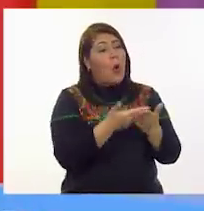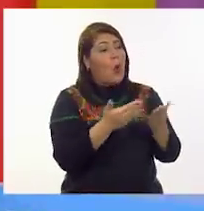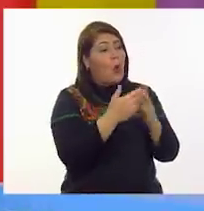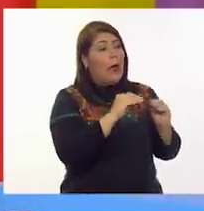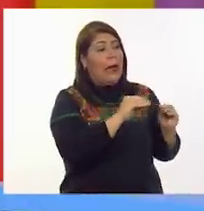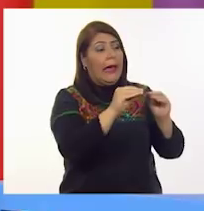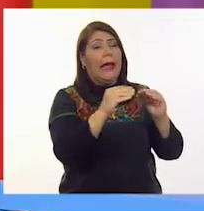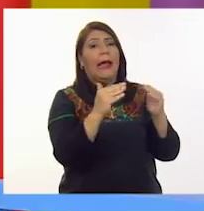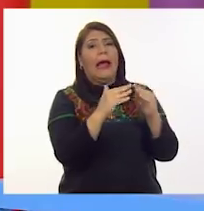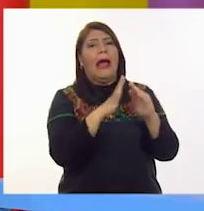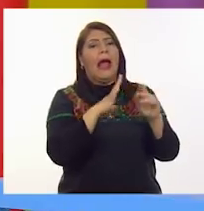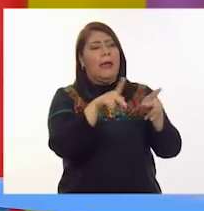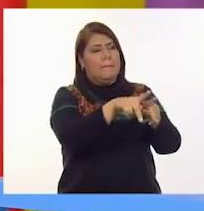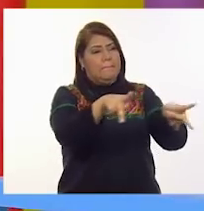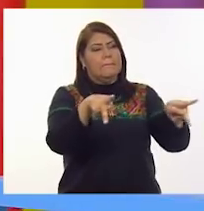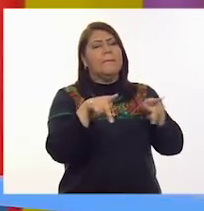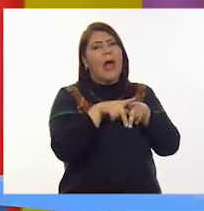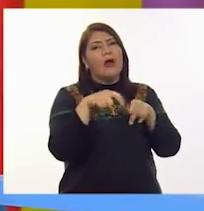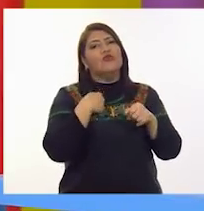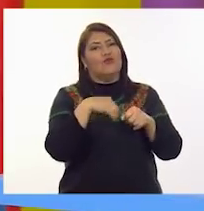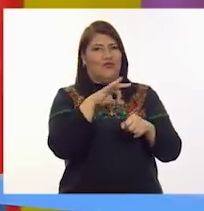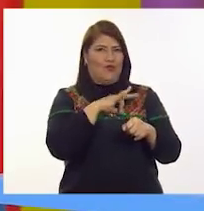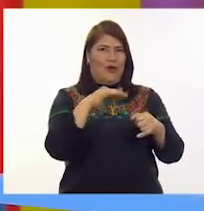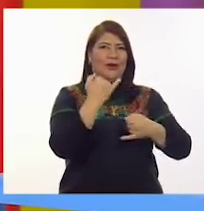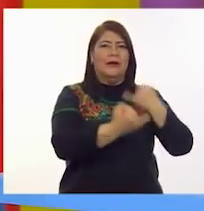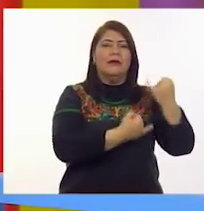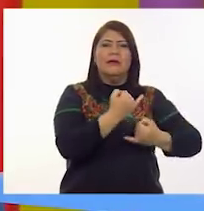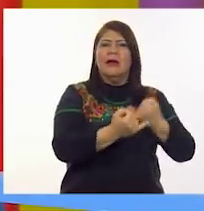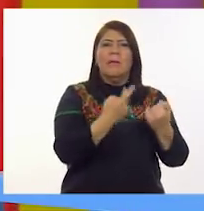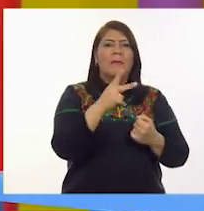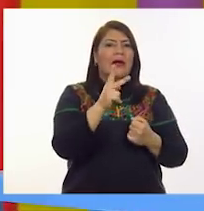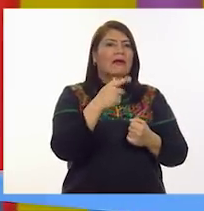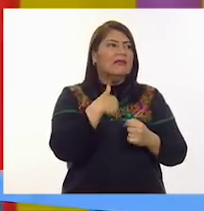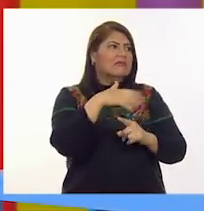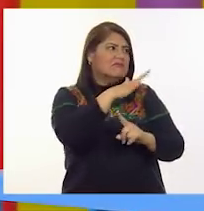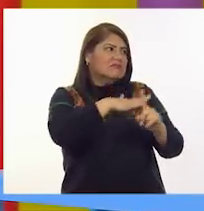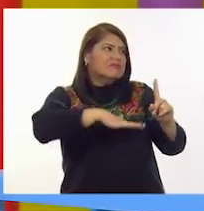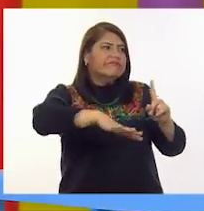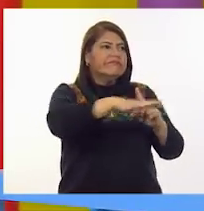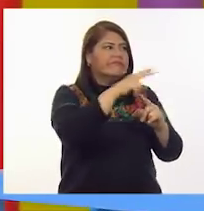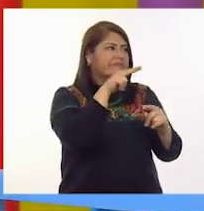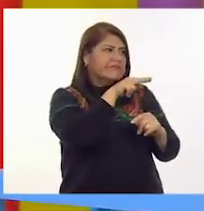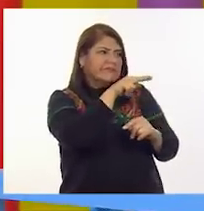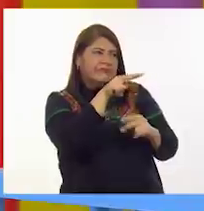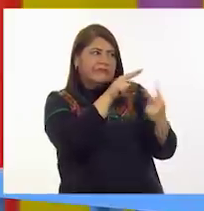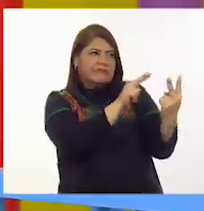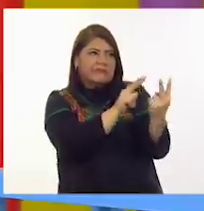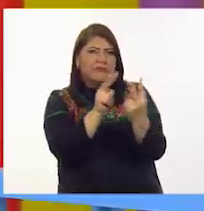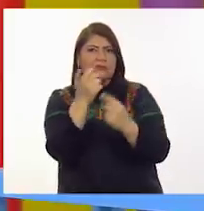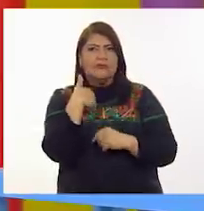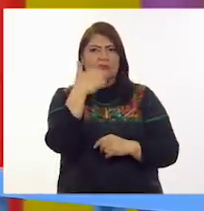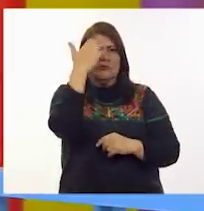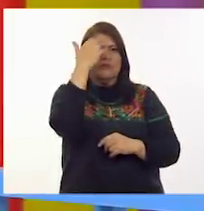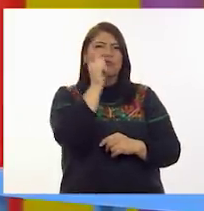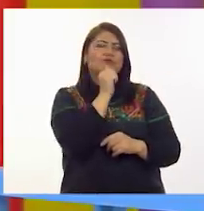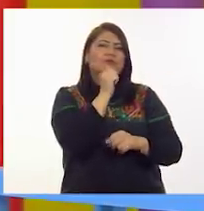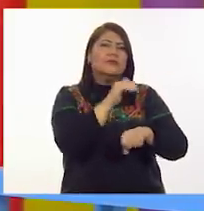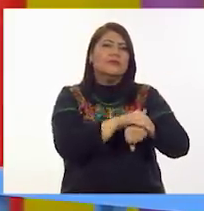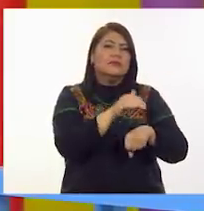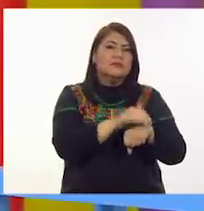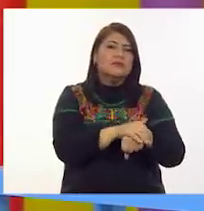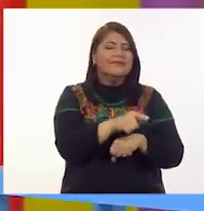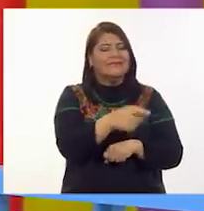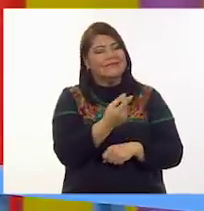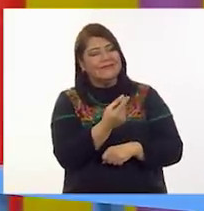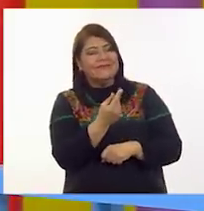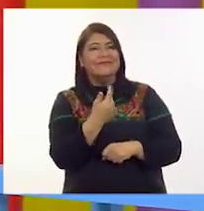vivo hay un patio donde sí podemos jugar, pero pues como no conozco a nadie, todavía no hago amigas o amigos. Y mi perrito Mambo